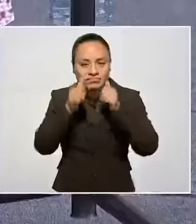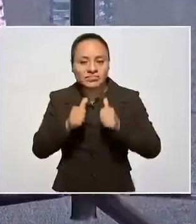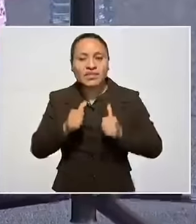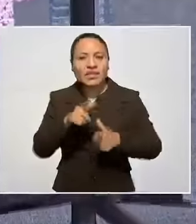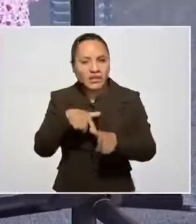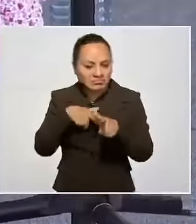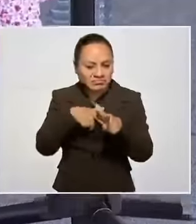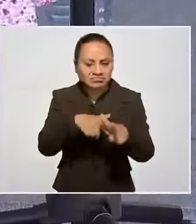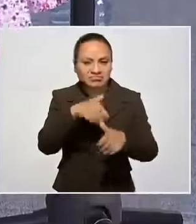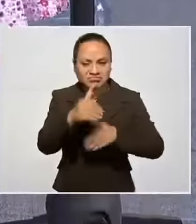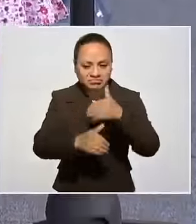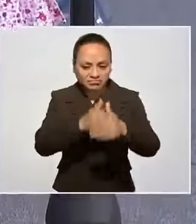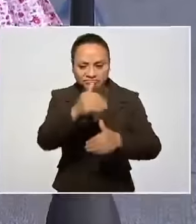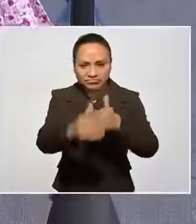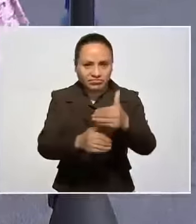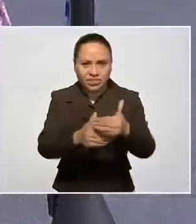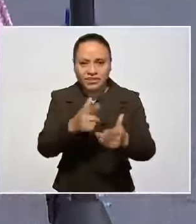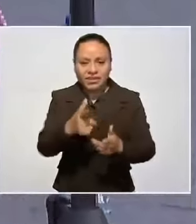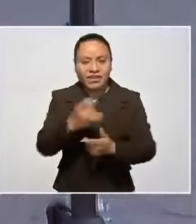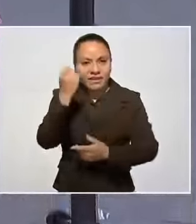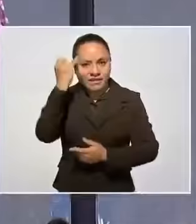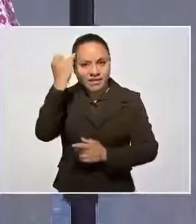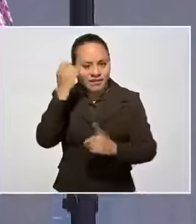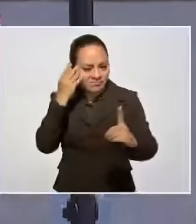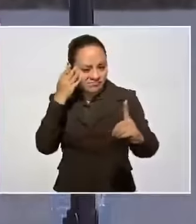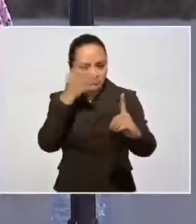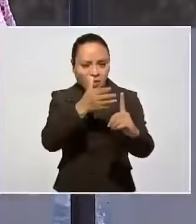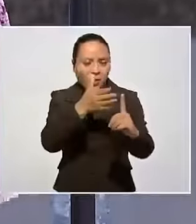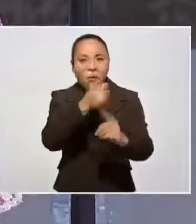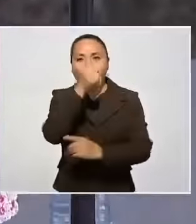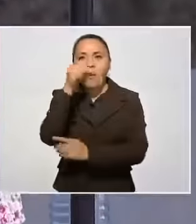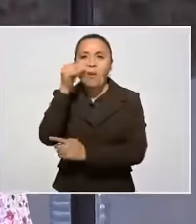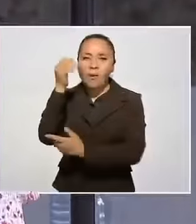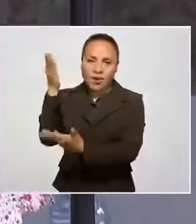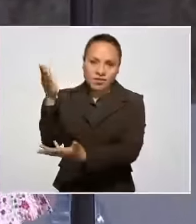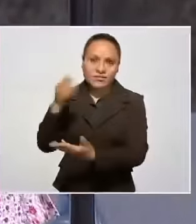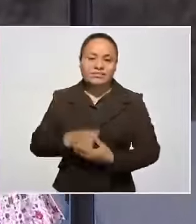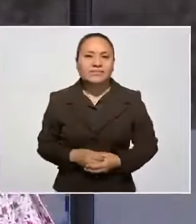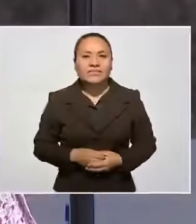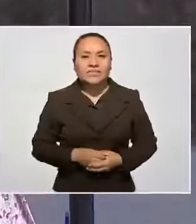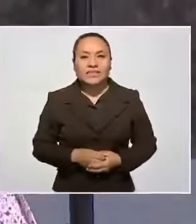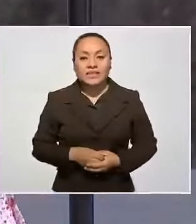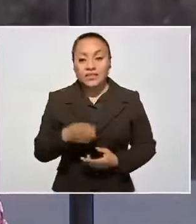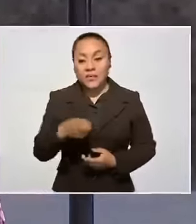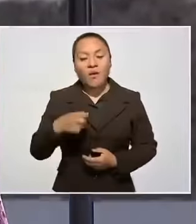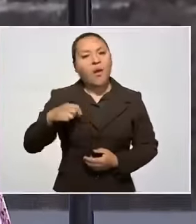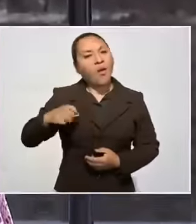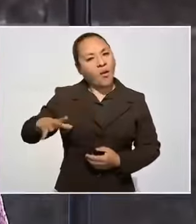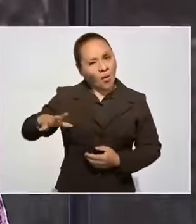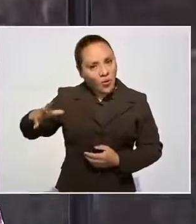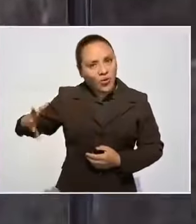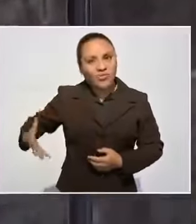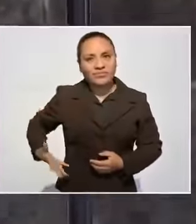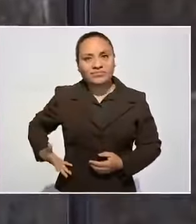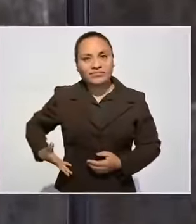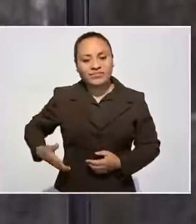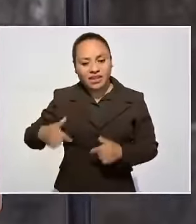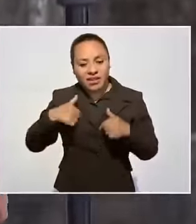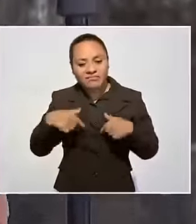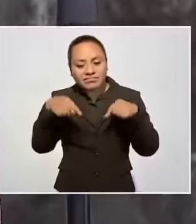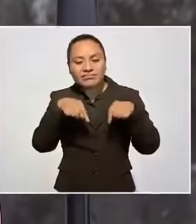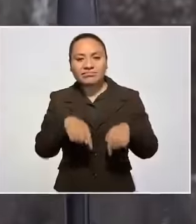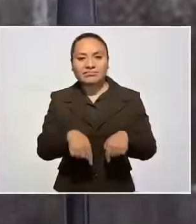transmitiendo los ideales de Juárez. Por ello, con orgullo, vengo ante